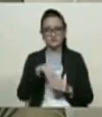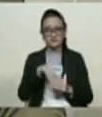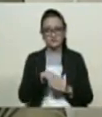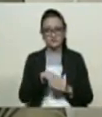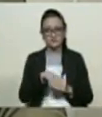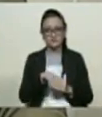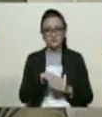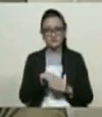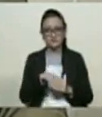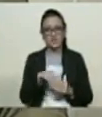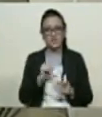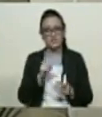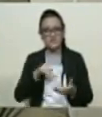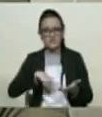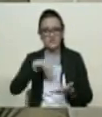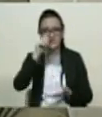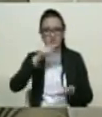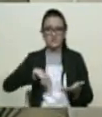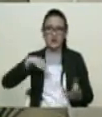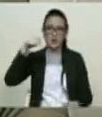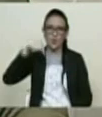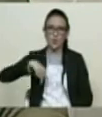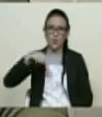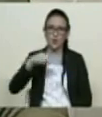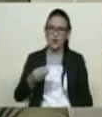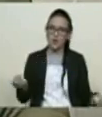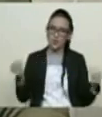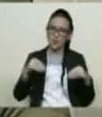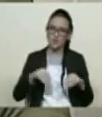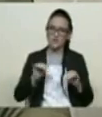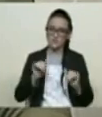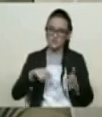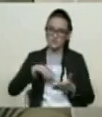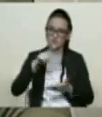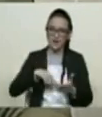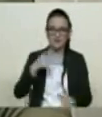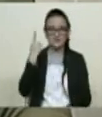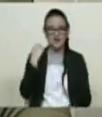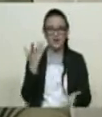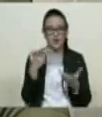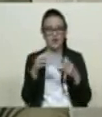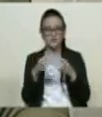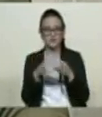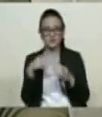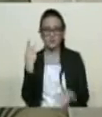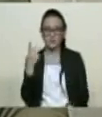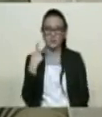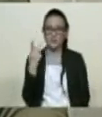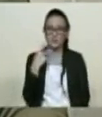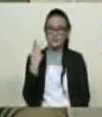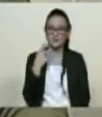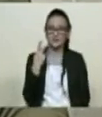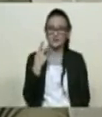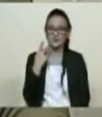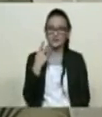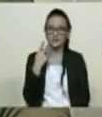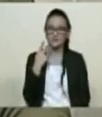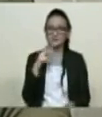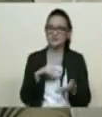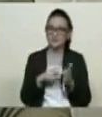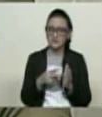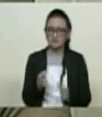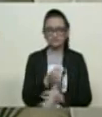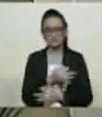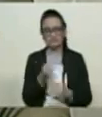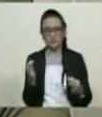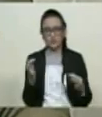los candidatos firmen en el día de hoy ese acuerdo que firmaron el día de ayer las organizaciones políticas, una señal